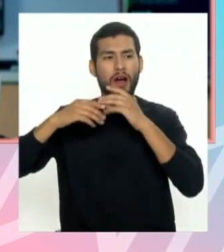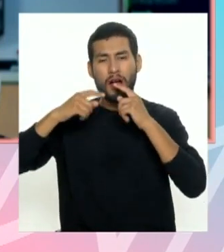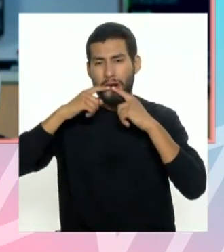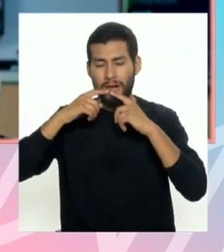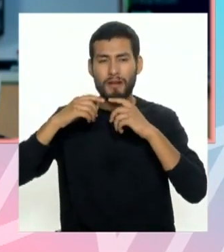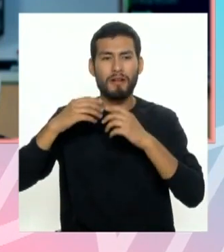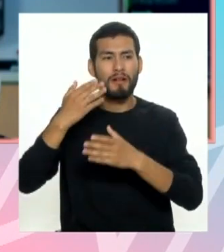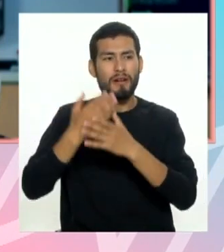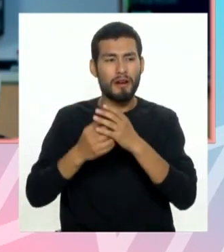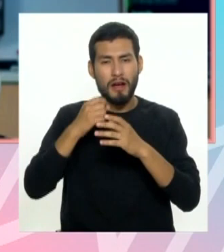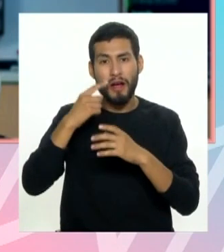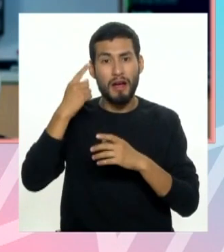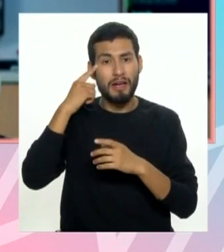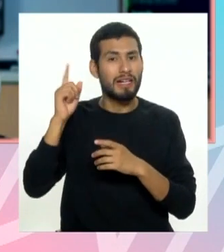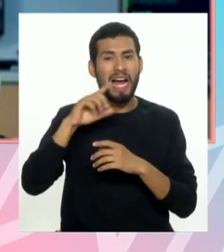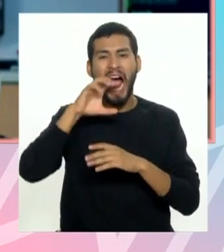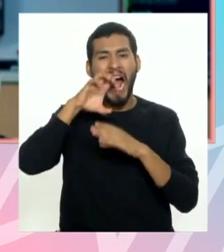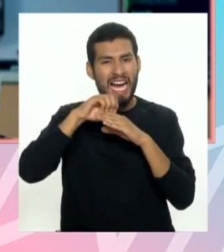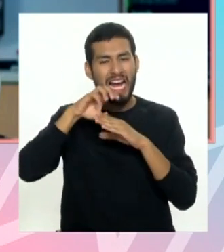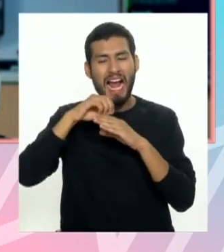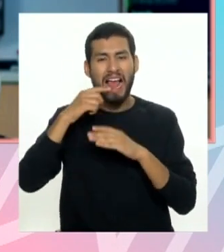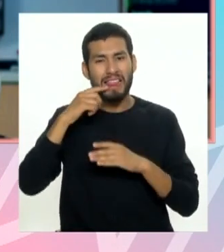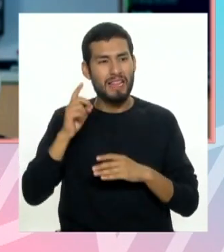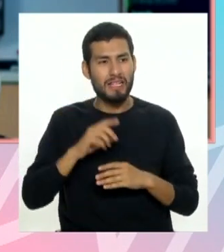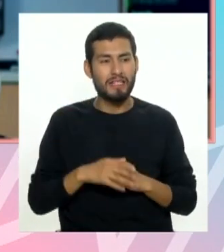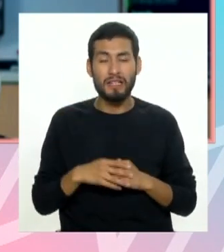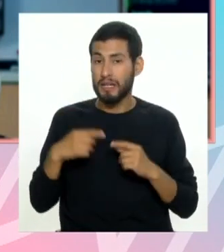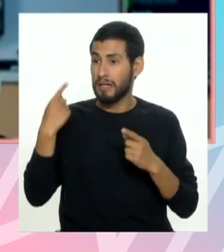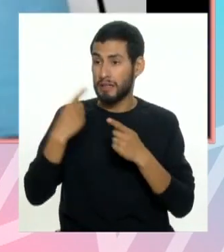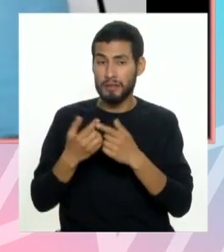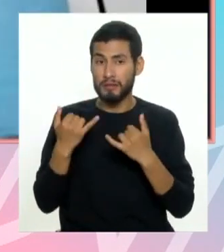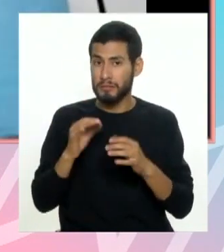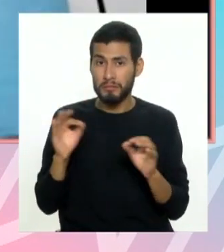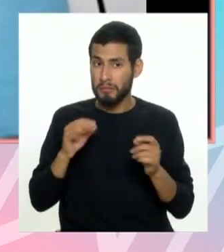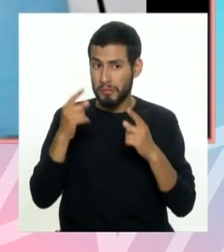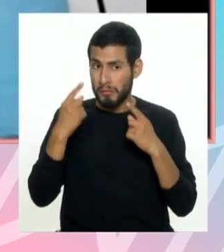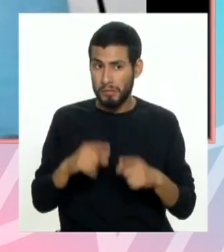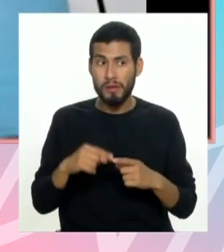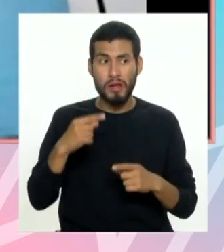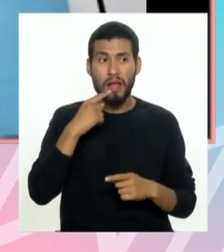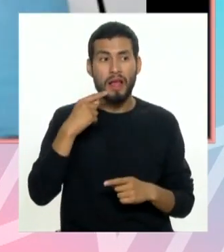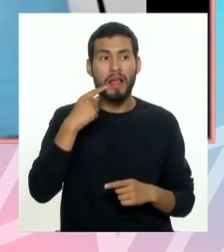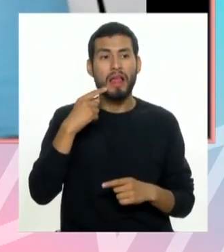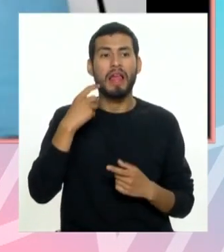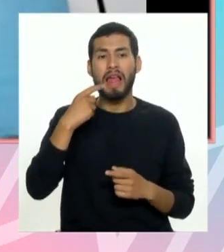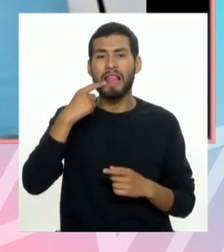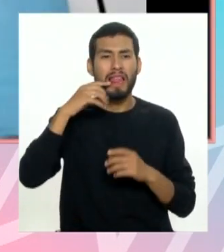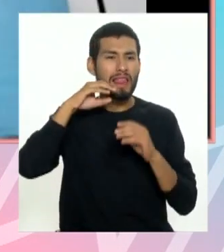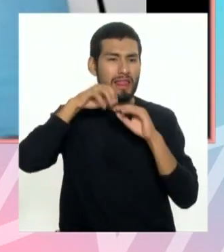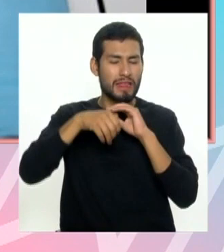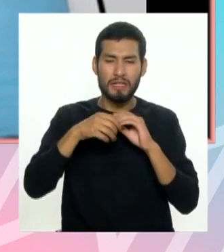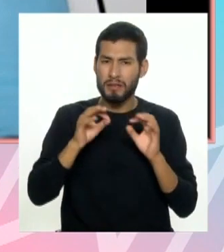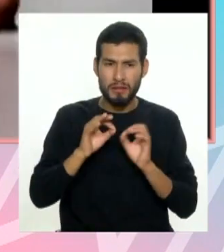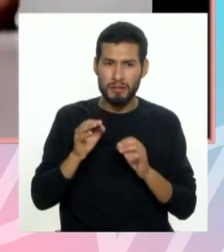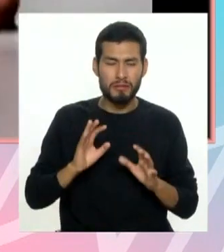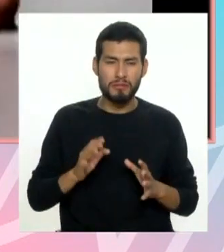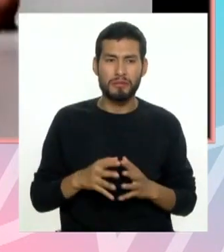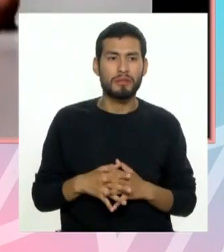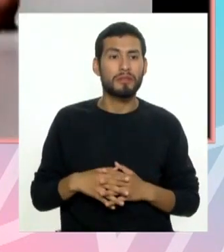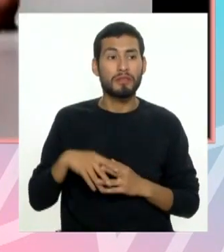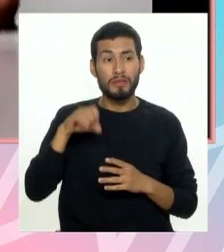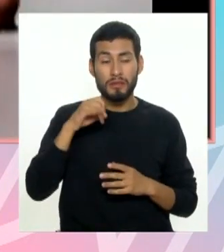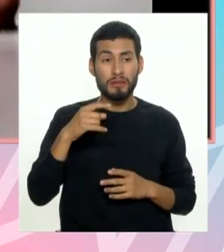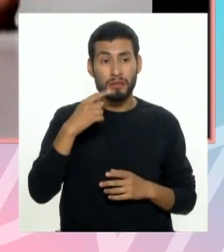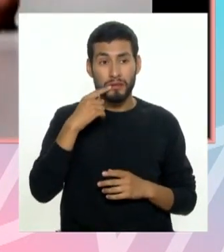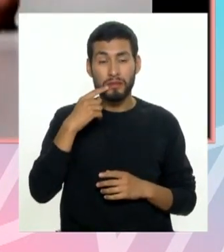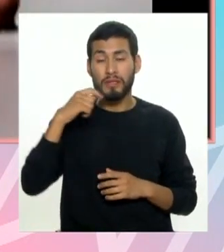manos, ¿no? Con la finalidad de que no se muerda la lengua. Hasta el momento no se ha descrito ningún caso donde el paciente se haya mutilado la lengua por la epilepsia. Entonces, si le ponen